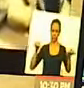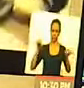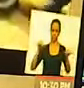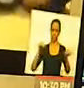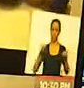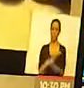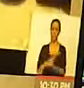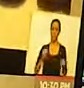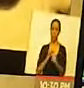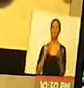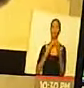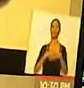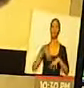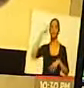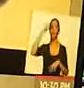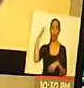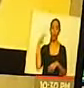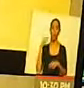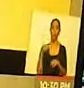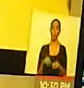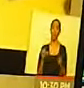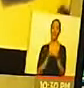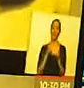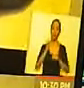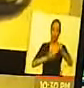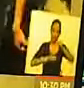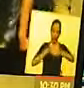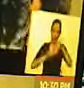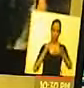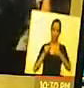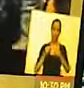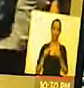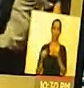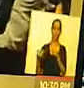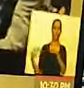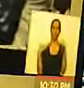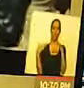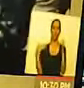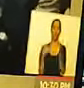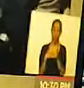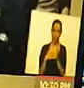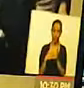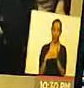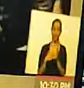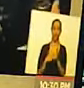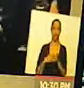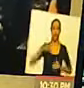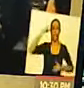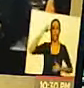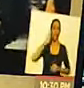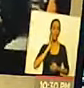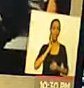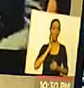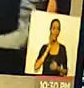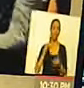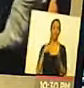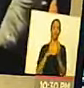militar colombiana, donde preparaban una ola terrorista contra la Fuerza Armada Nacional Bolivariana y contra el pueblo de